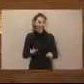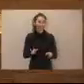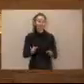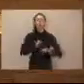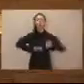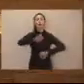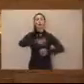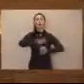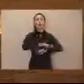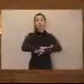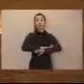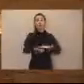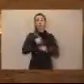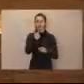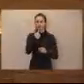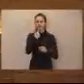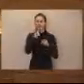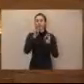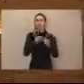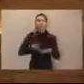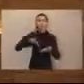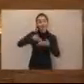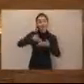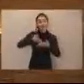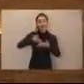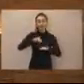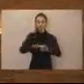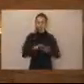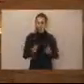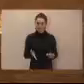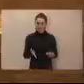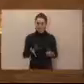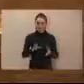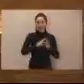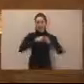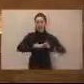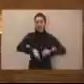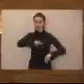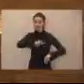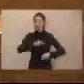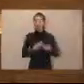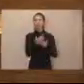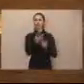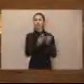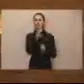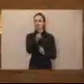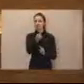Organización administrativa se decía que era el obstáculo que había para poder aplicar la devolución de los días adicionales.